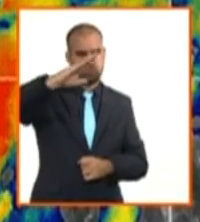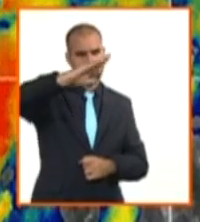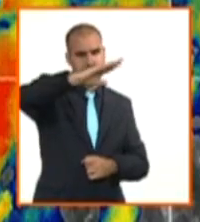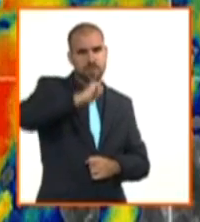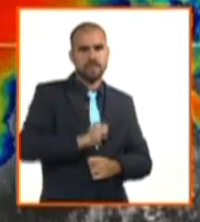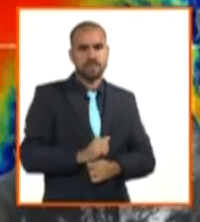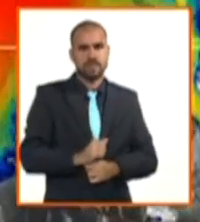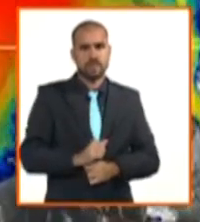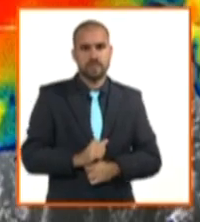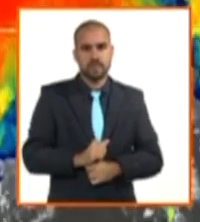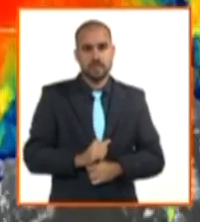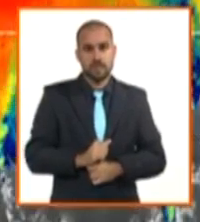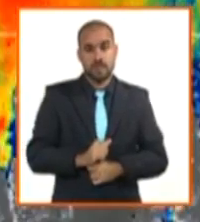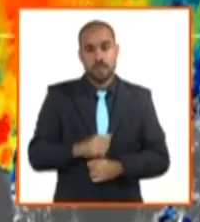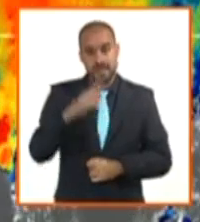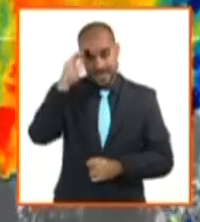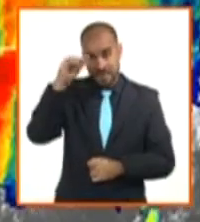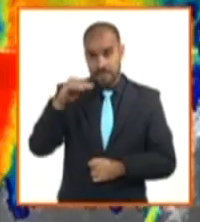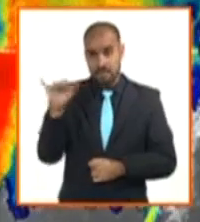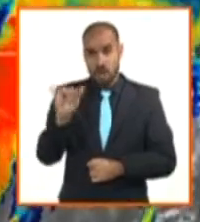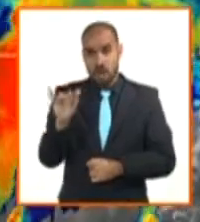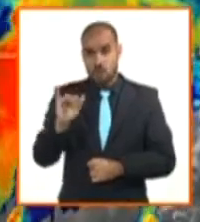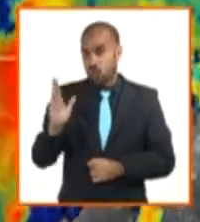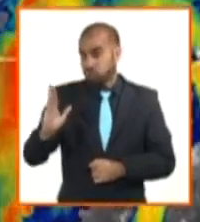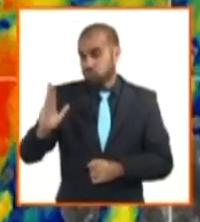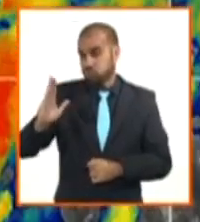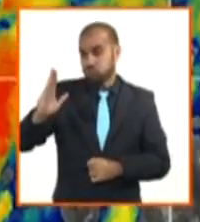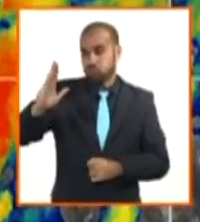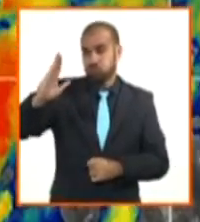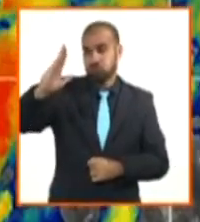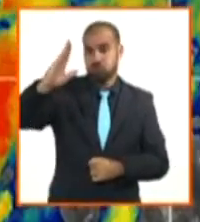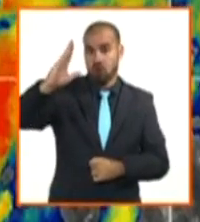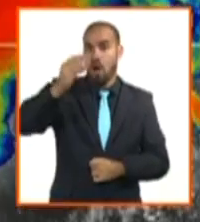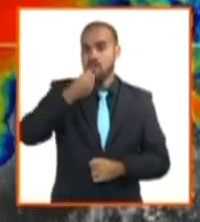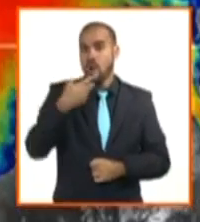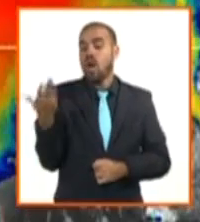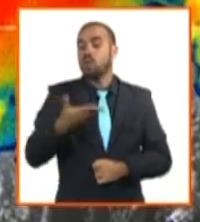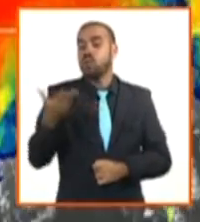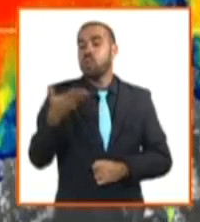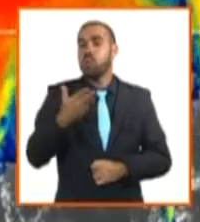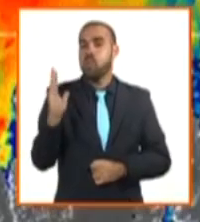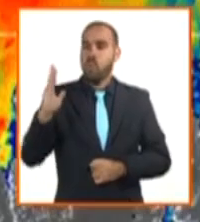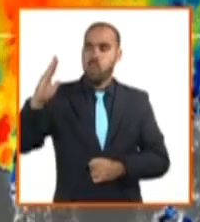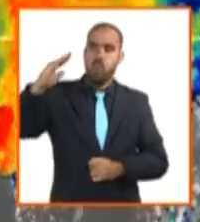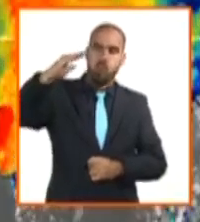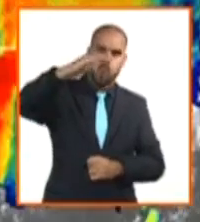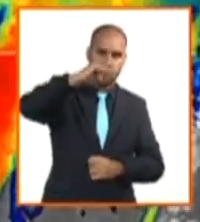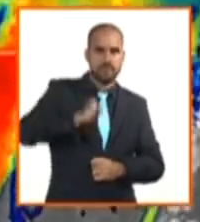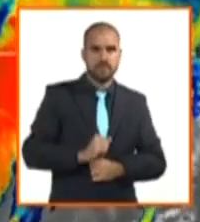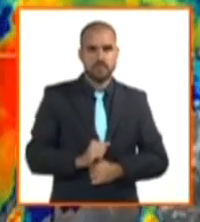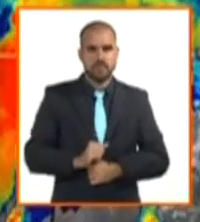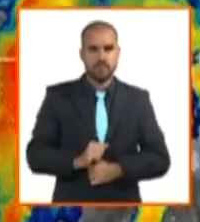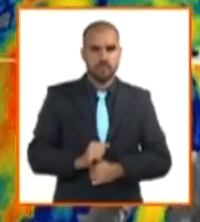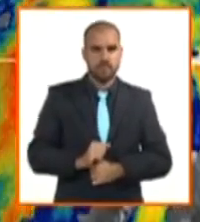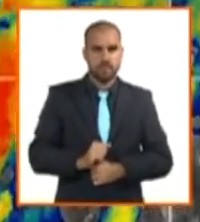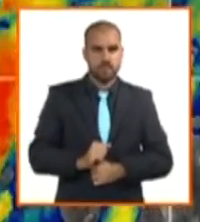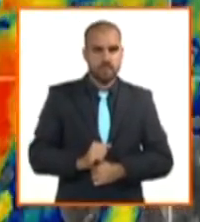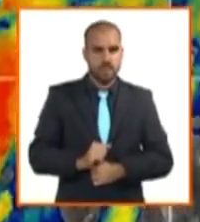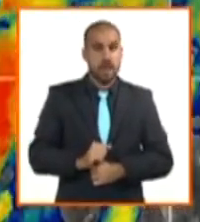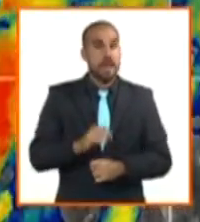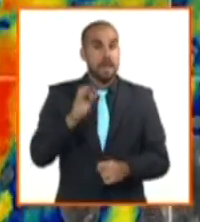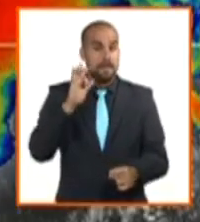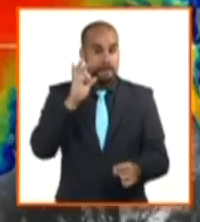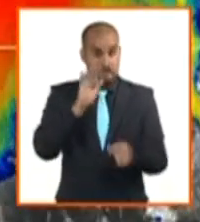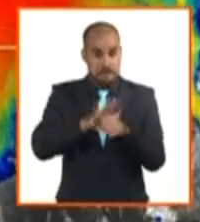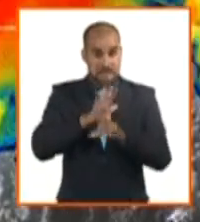latitud va a aumentar en velocidad de traslación y cuando esa baja se mueva arrastra toda